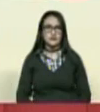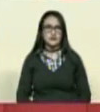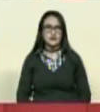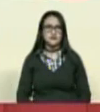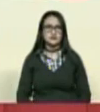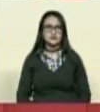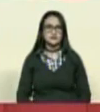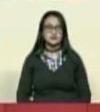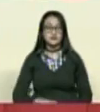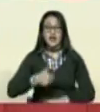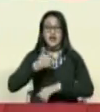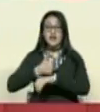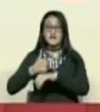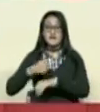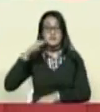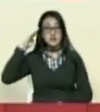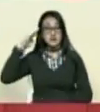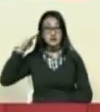jefes militares,